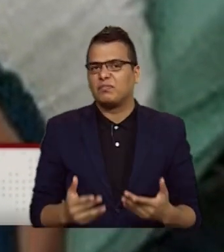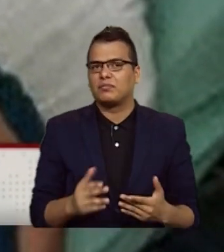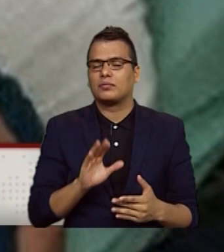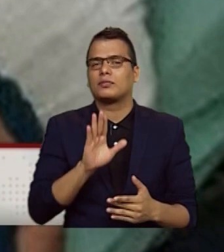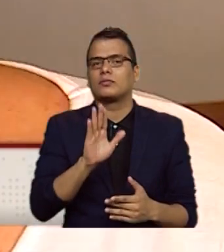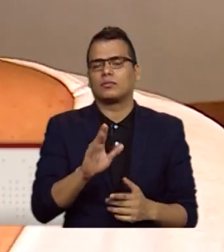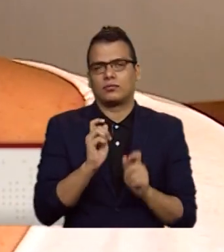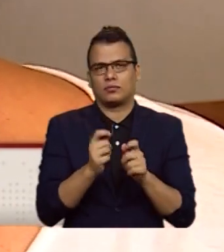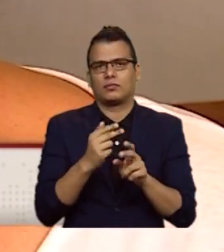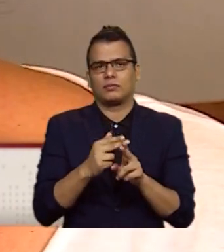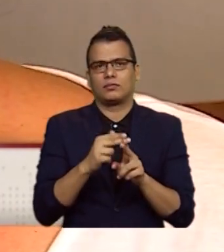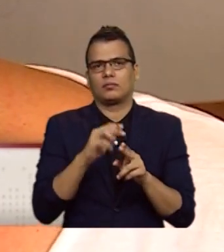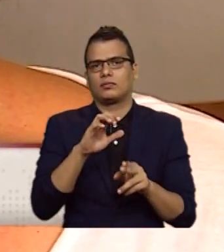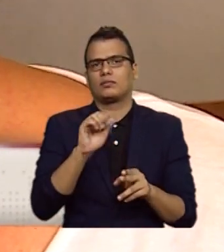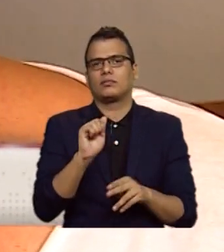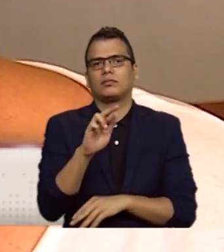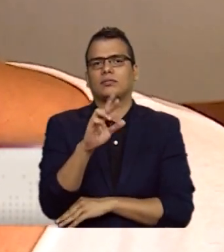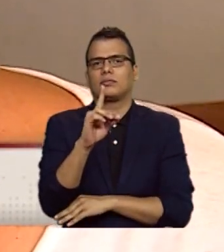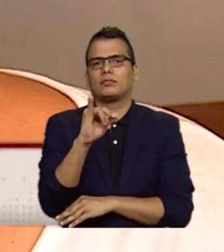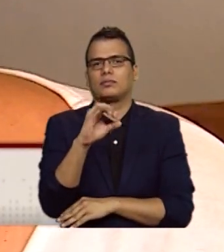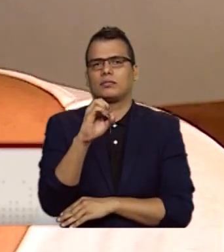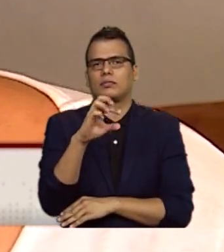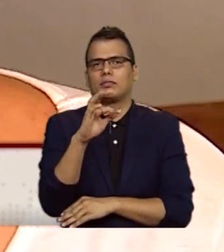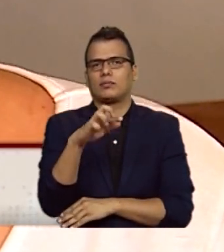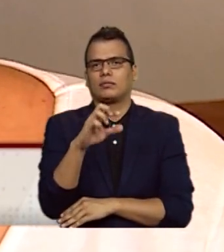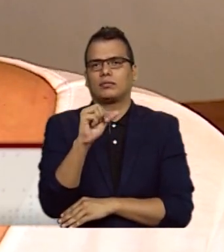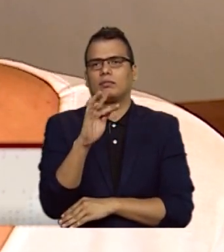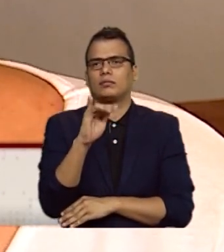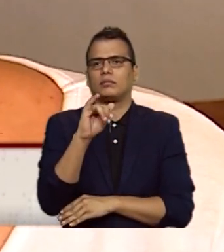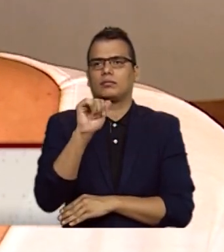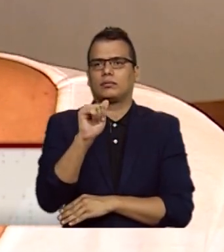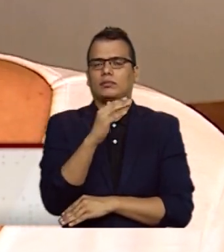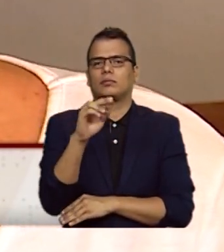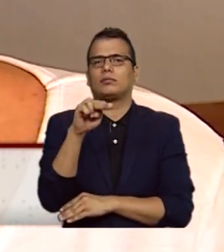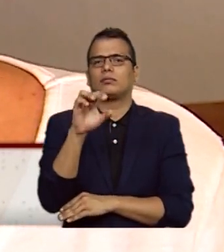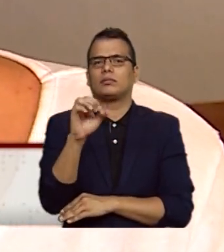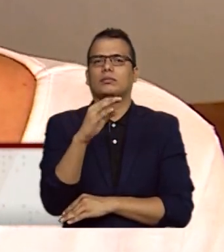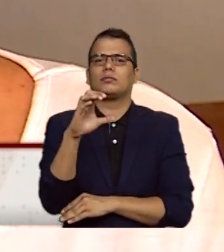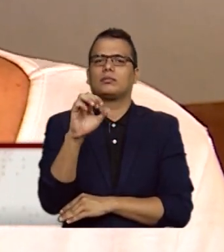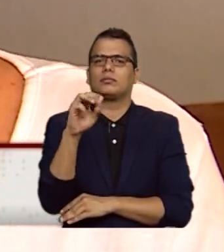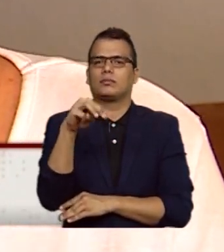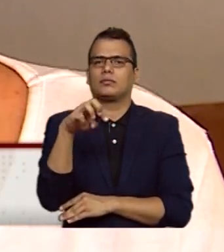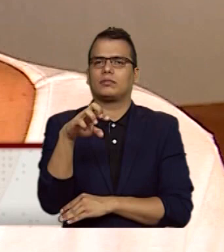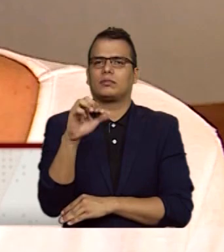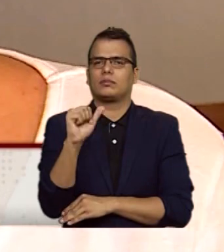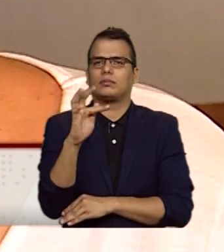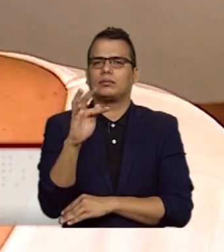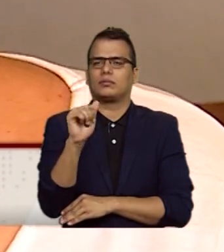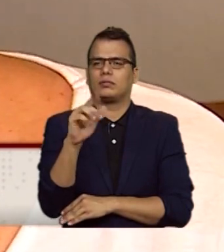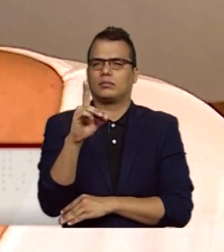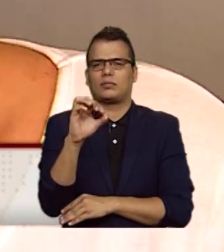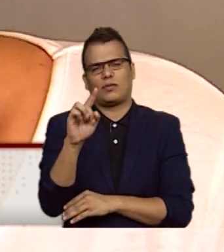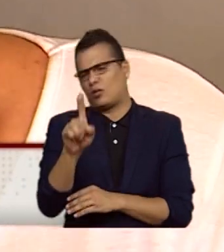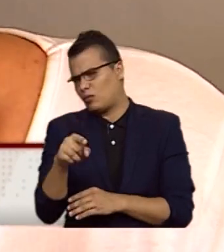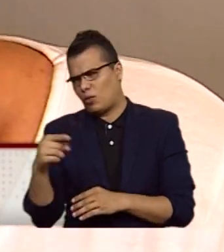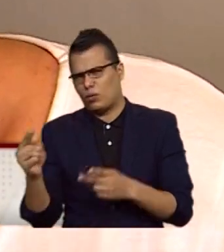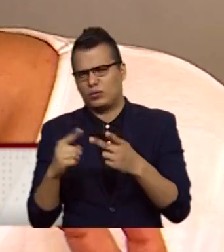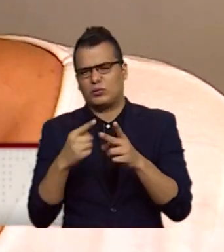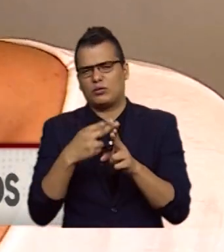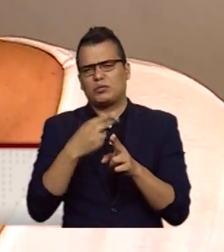una cardiopatía no compactada y nada, no sé qué, mitral, no sé qué,